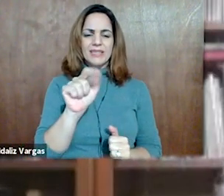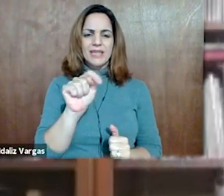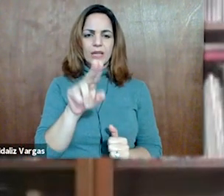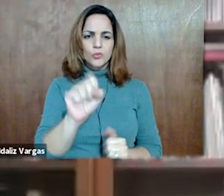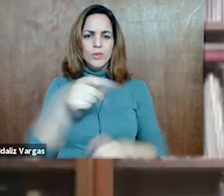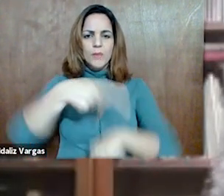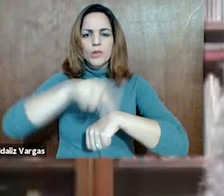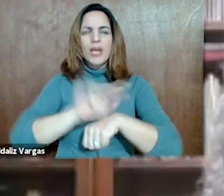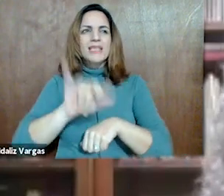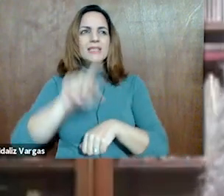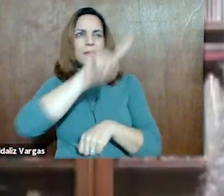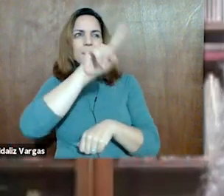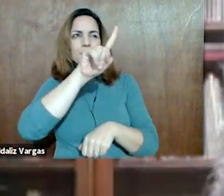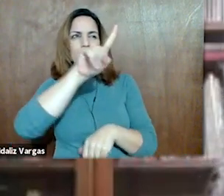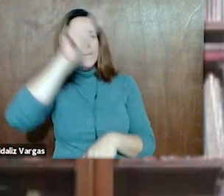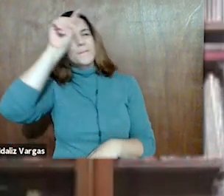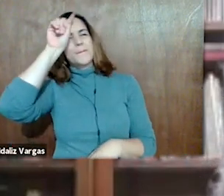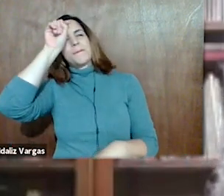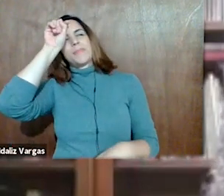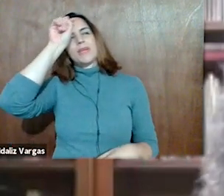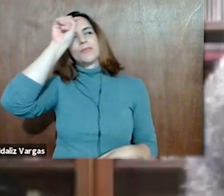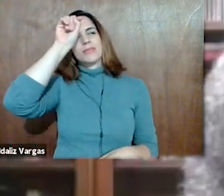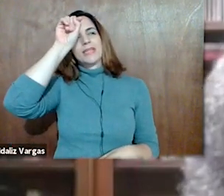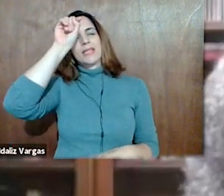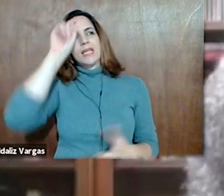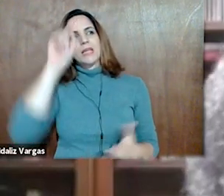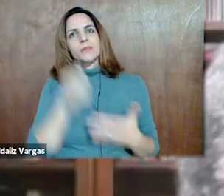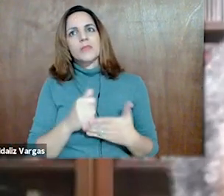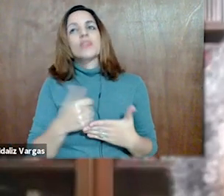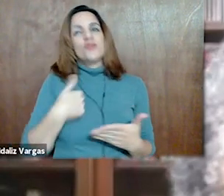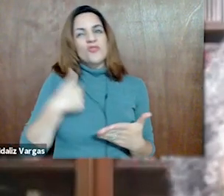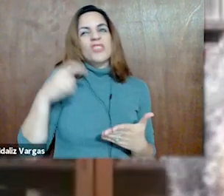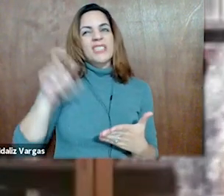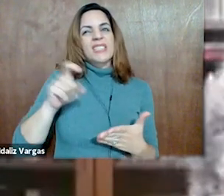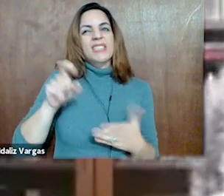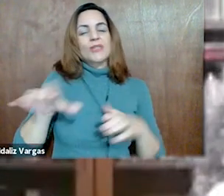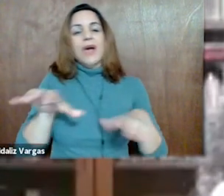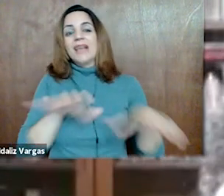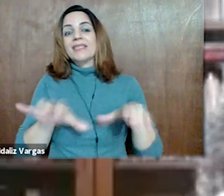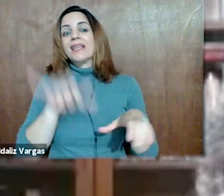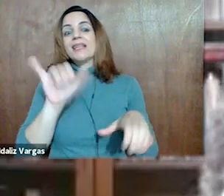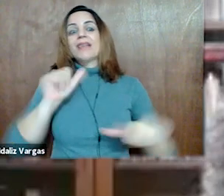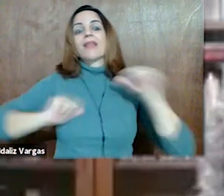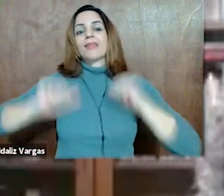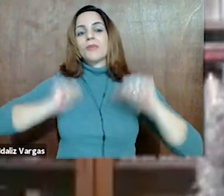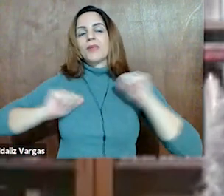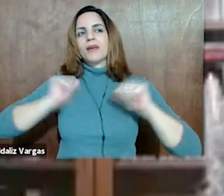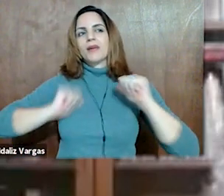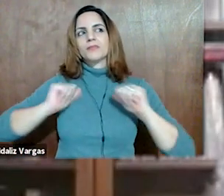pregunta me trae a la mente algunas de las actividades que sé que tenemos que hacer en el caso nuestro, que tendría que ser